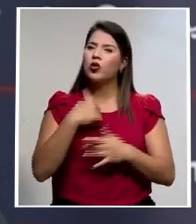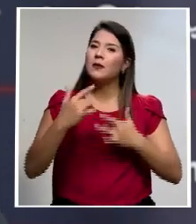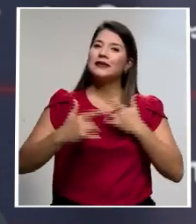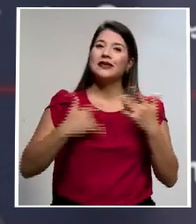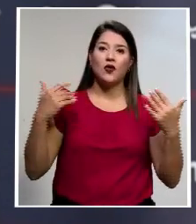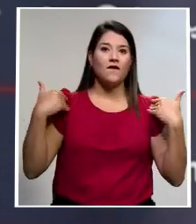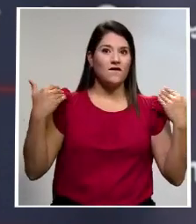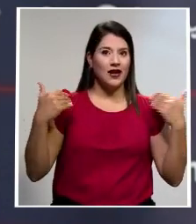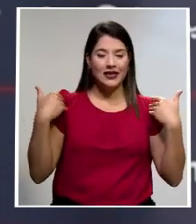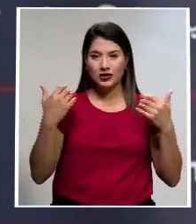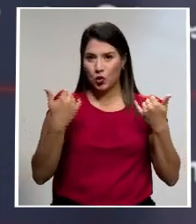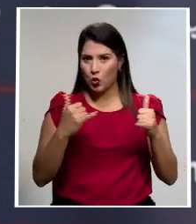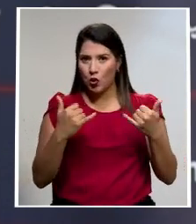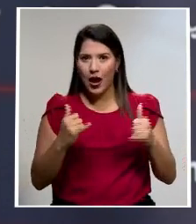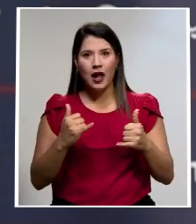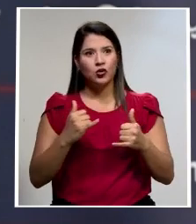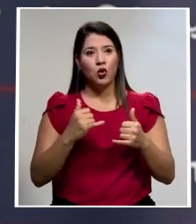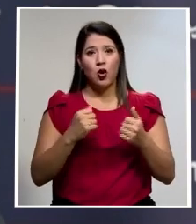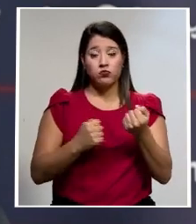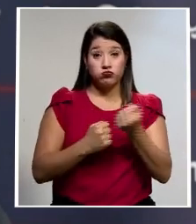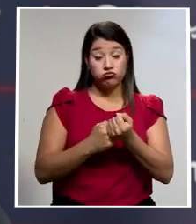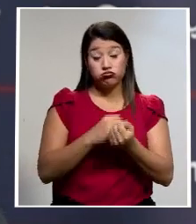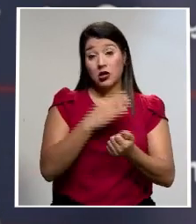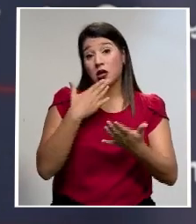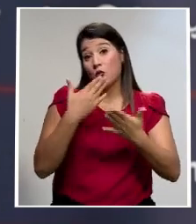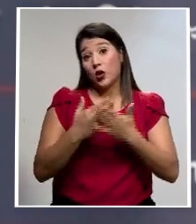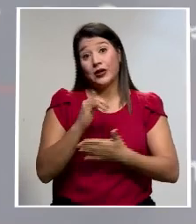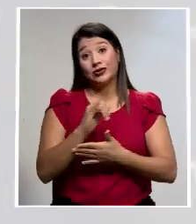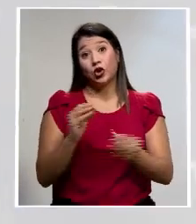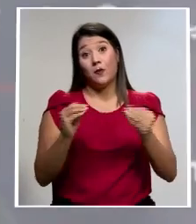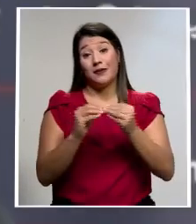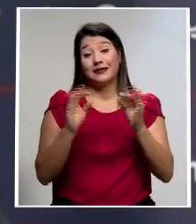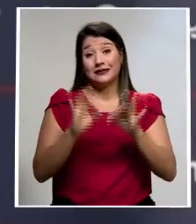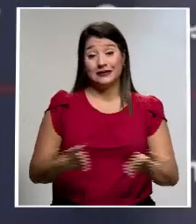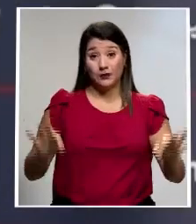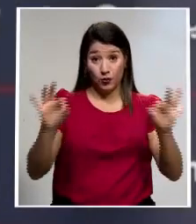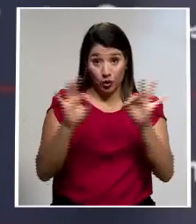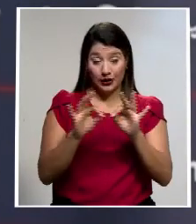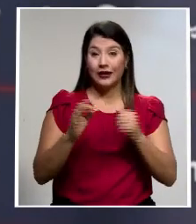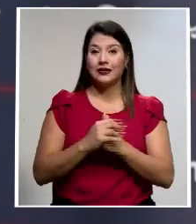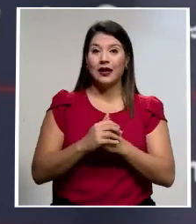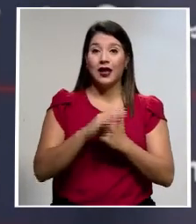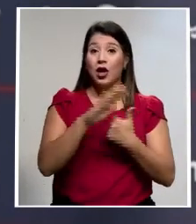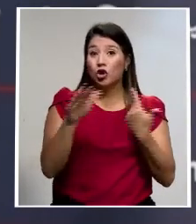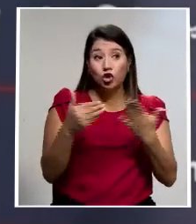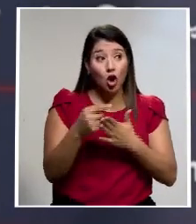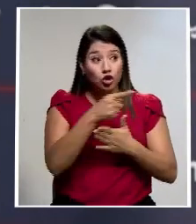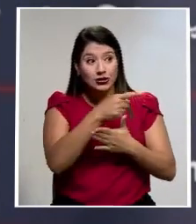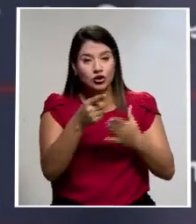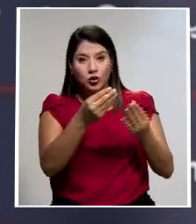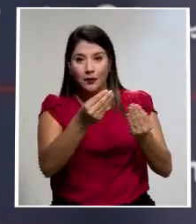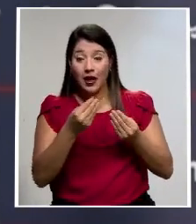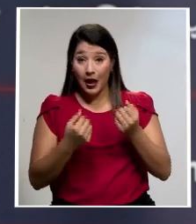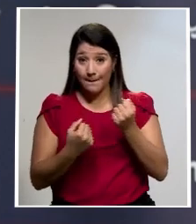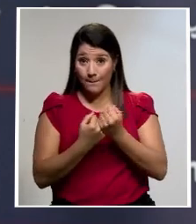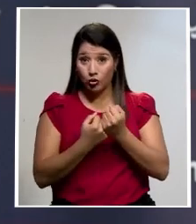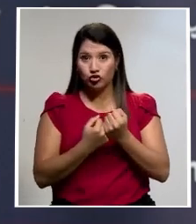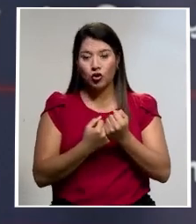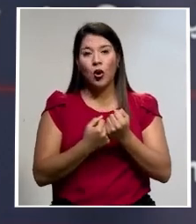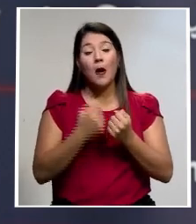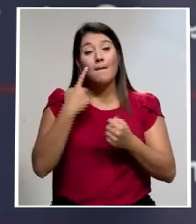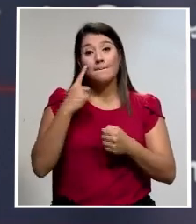del campo, aportando mi granito de arena y bueno, eso es lo más importante. Todos me han dado ese apoyo, ese